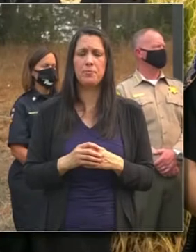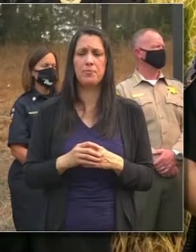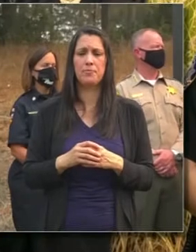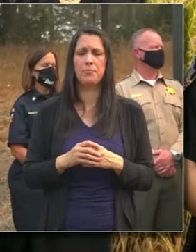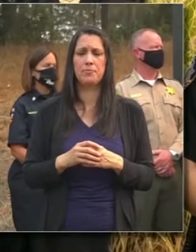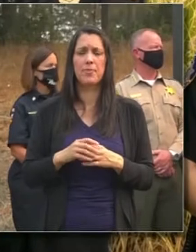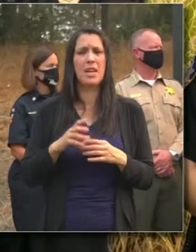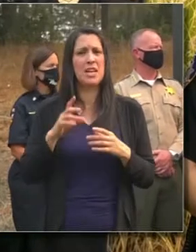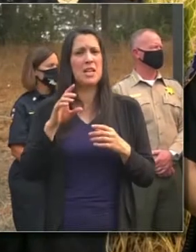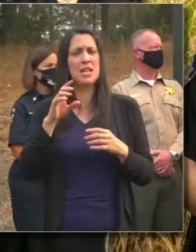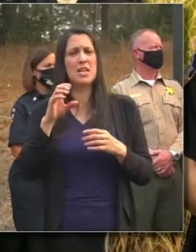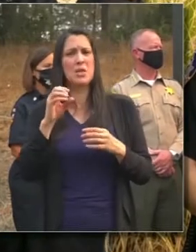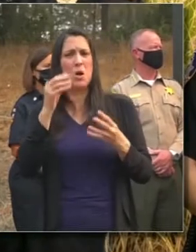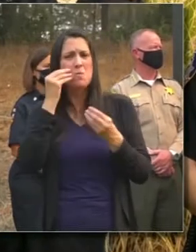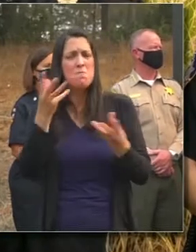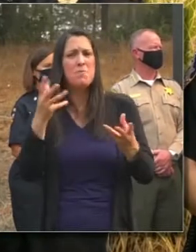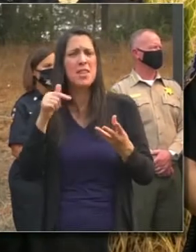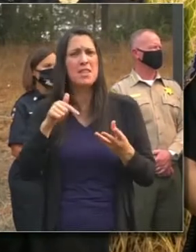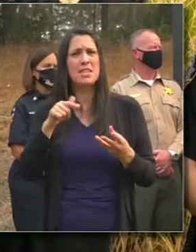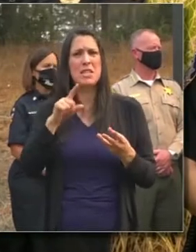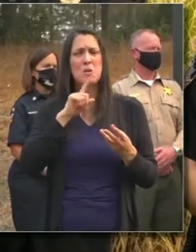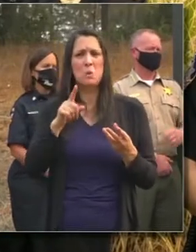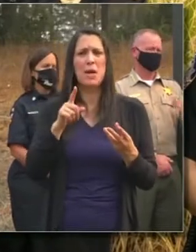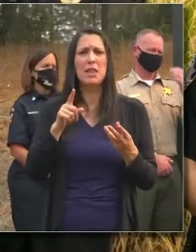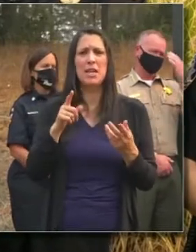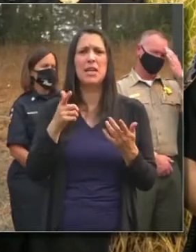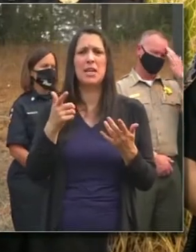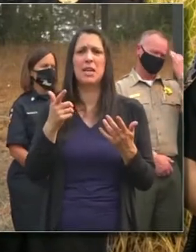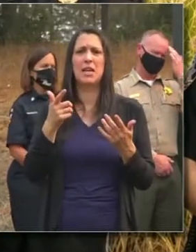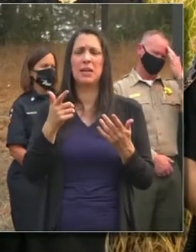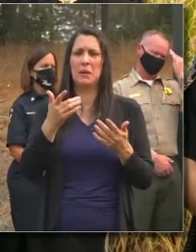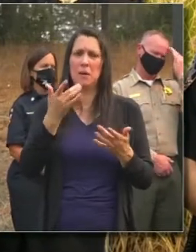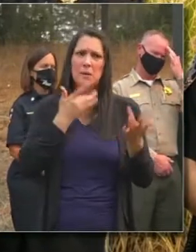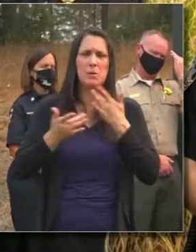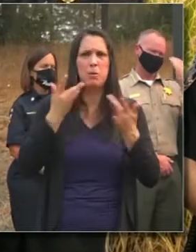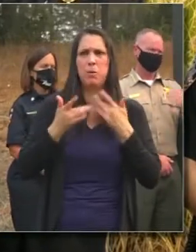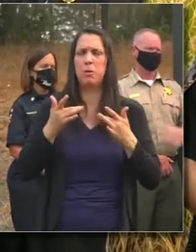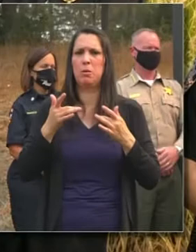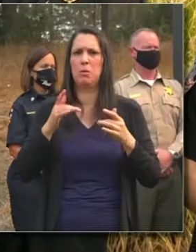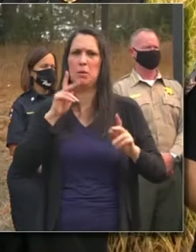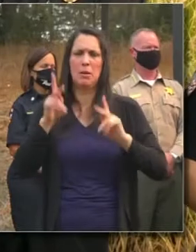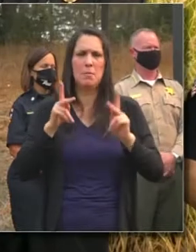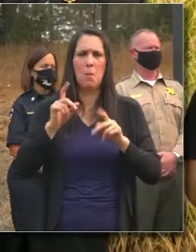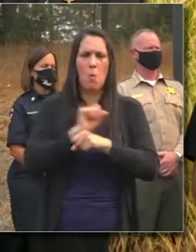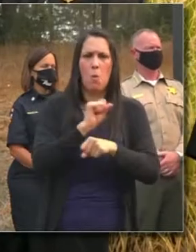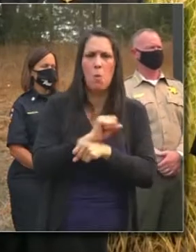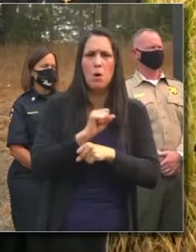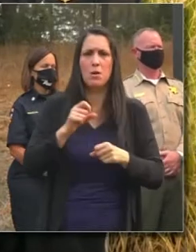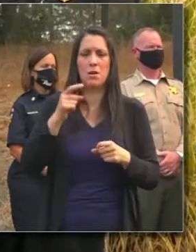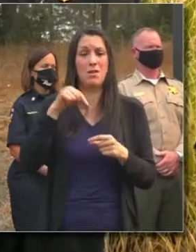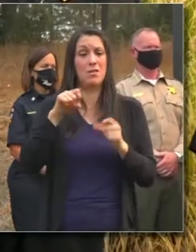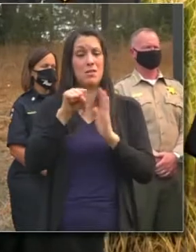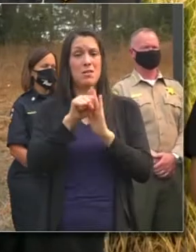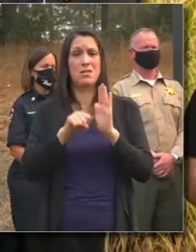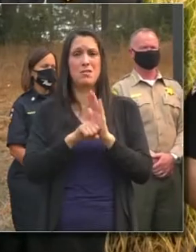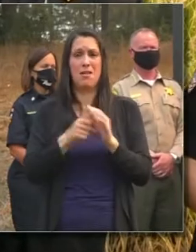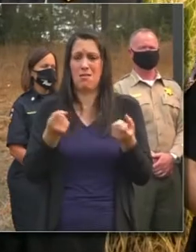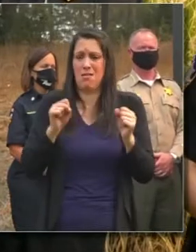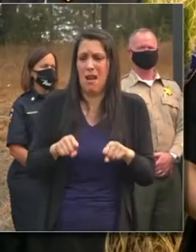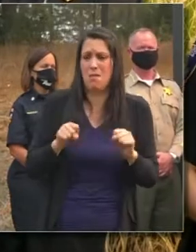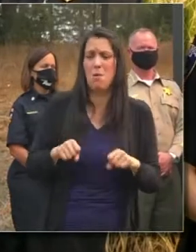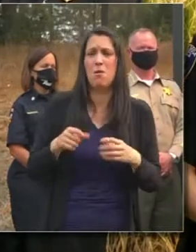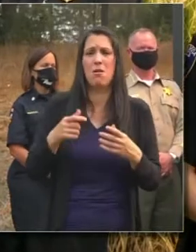la enormidad de todo esto para ponerlo en perspectiva es algo que nos está estirando almas para no dar más un estado tan